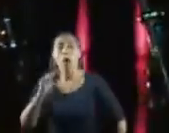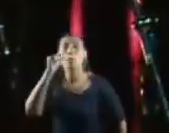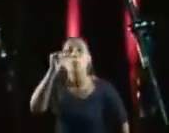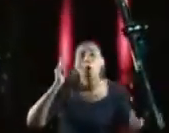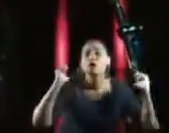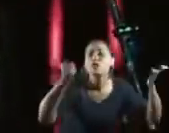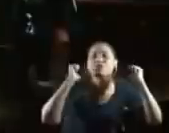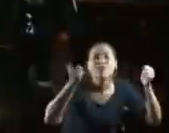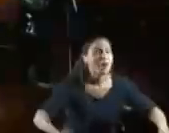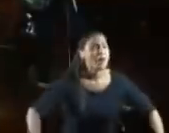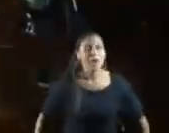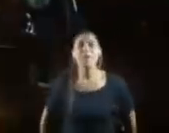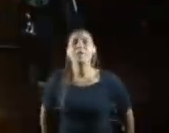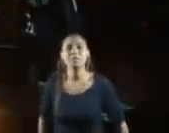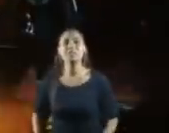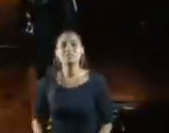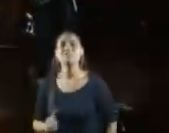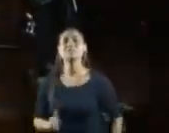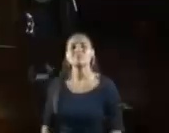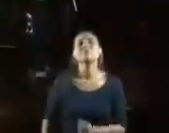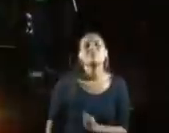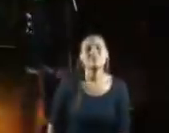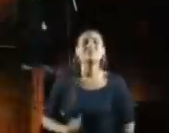poca diversión.